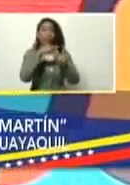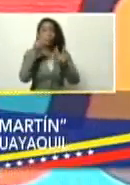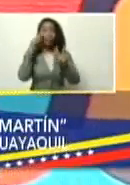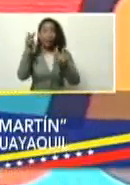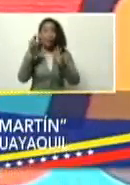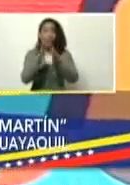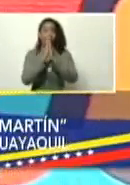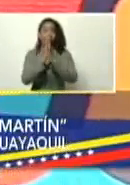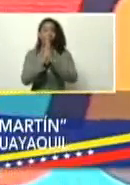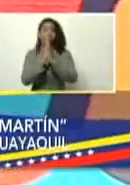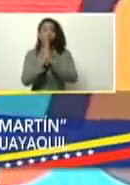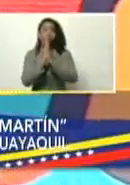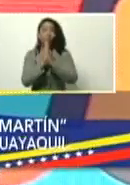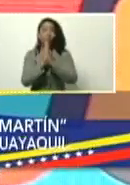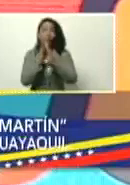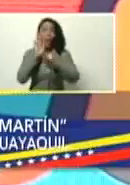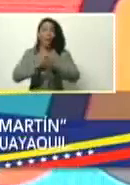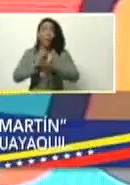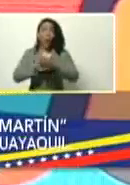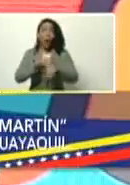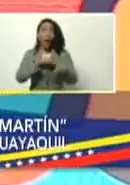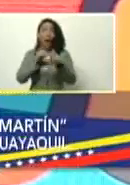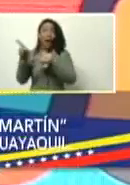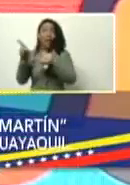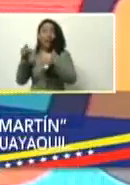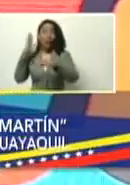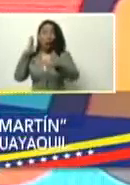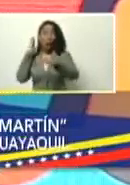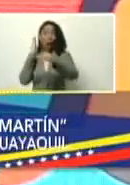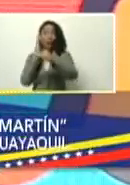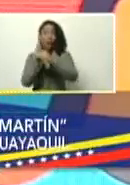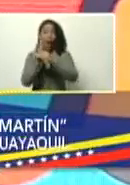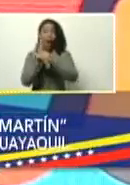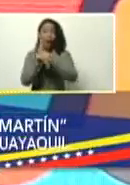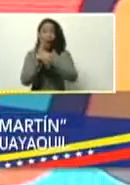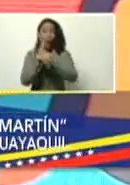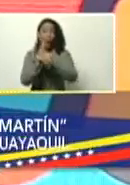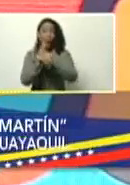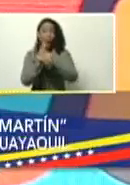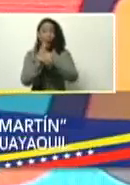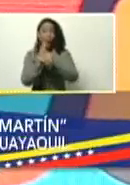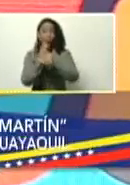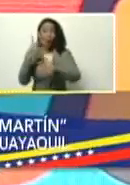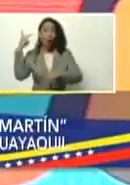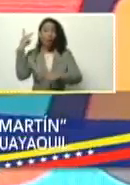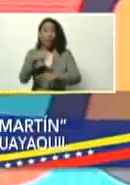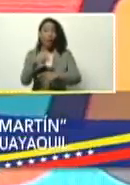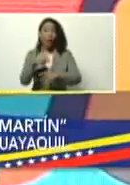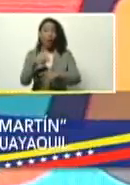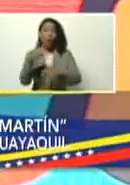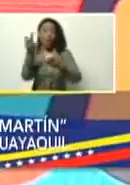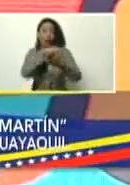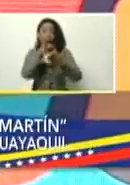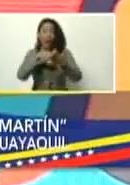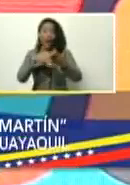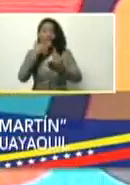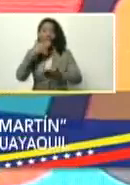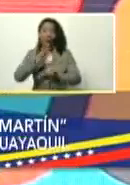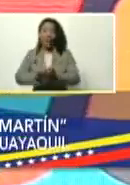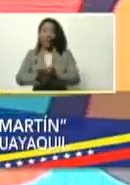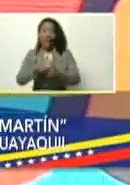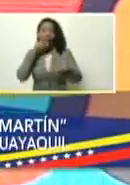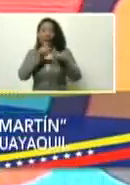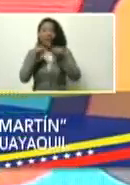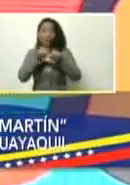favor. Porque ahí fue que cortaron la transmisión. Cuando iba a leer la carta, cuando el chisme se